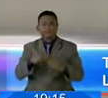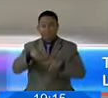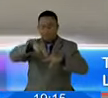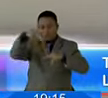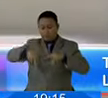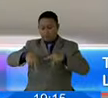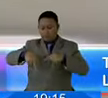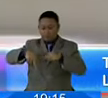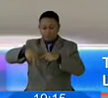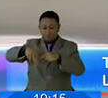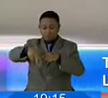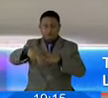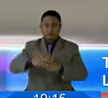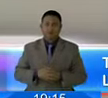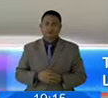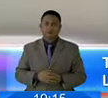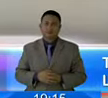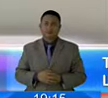mojarse.